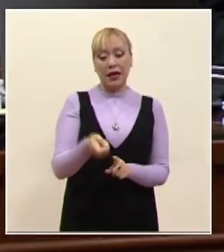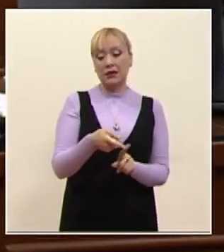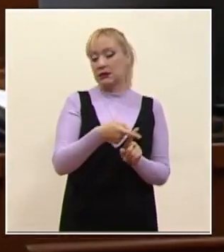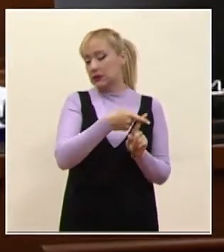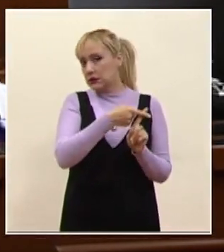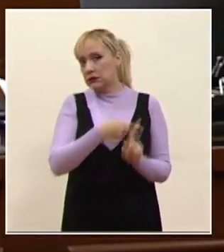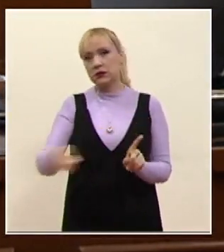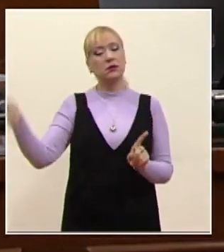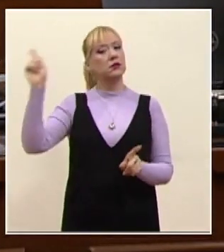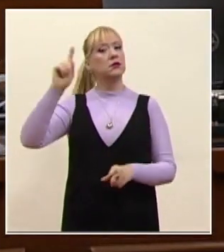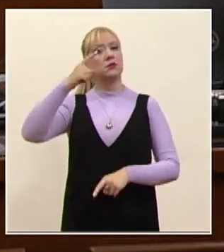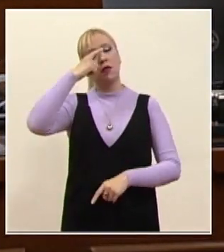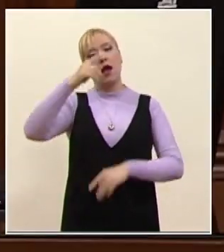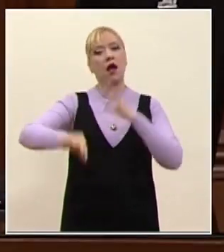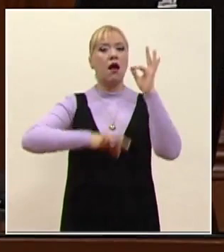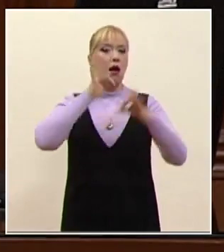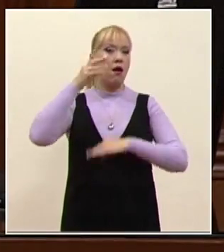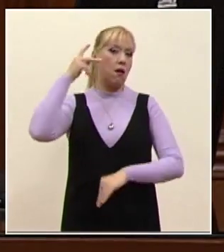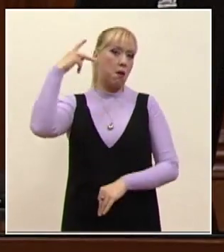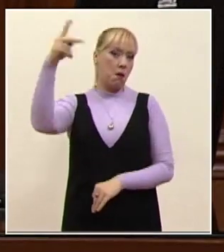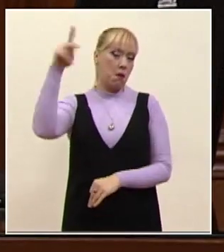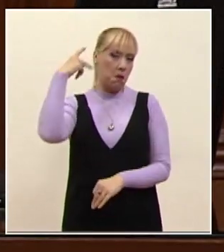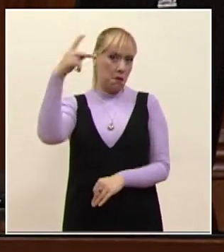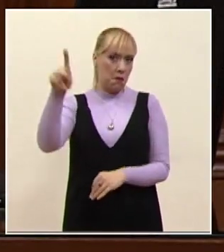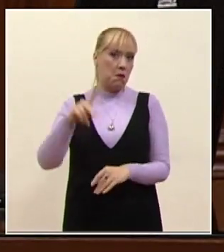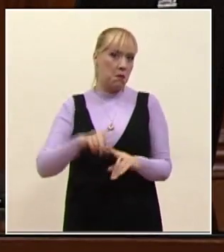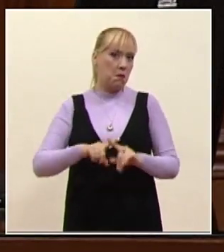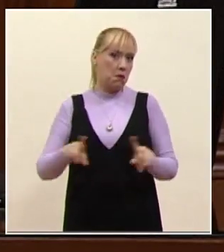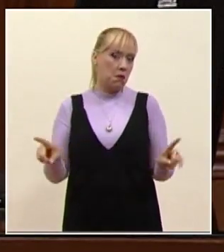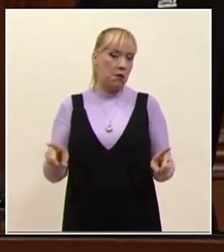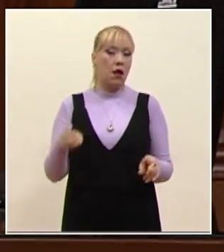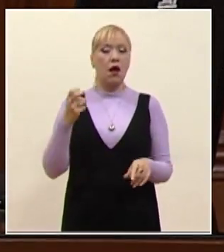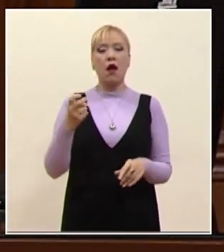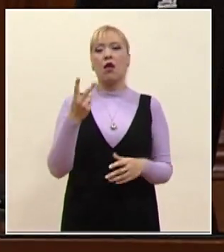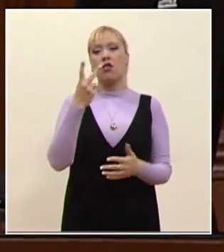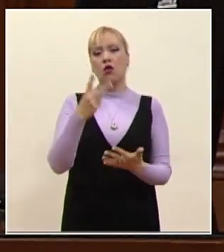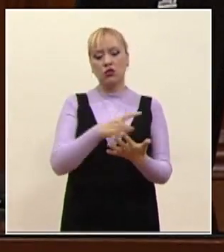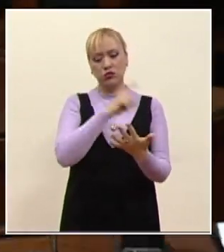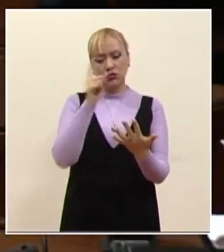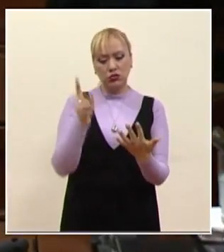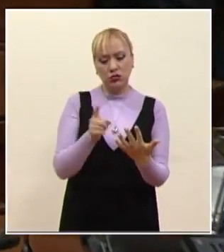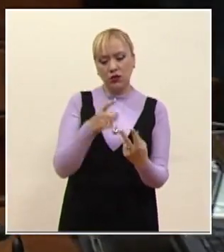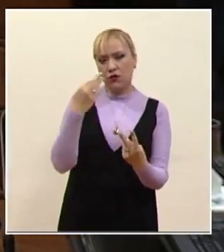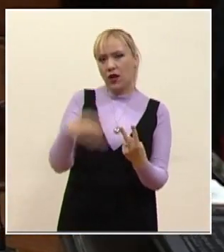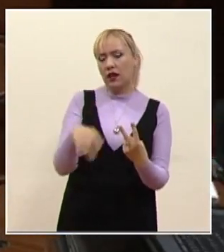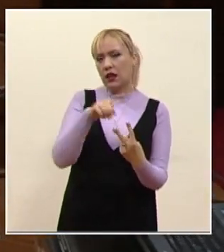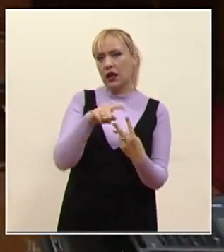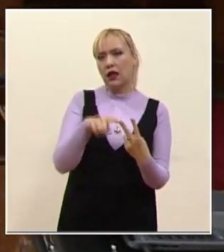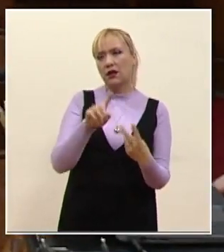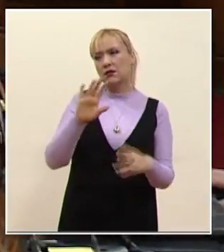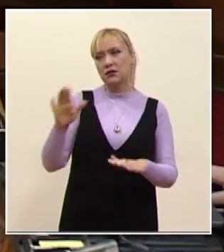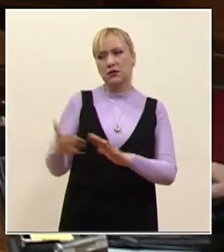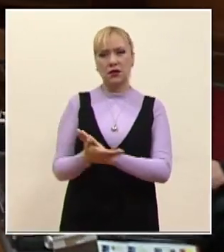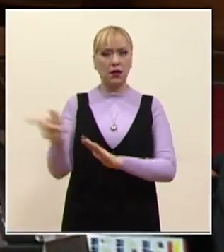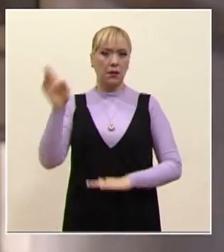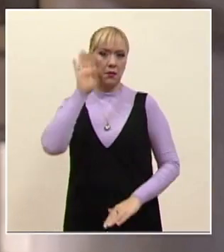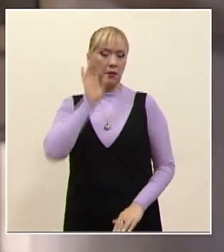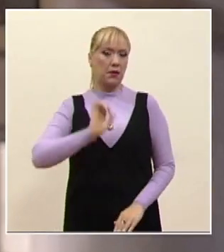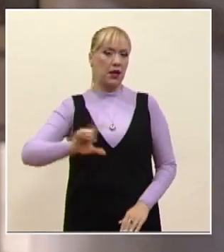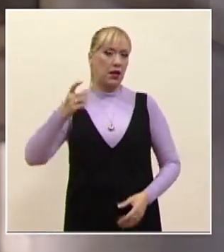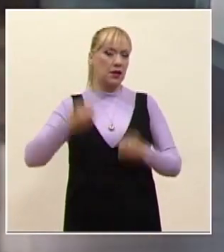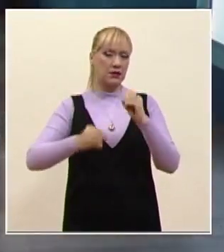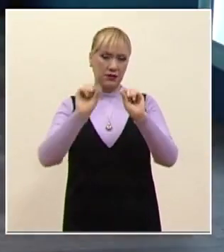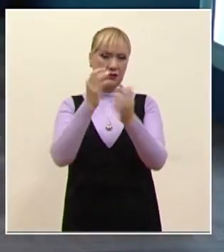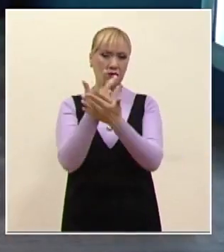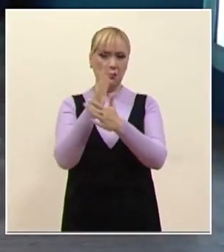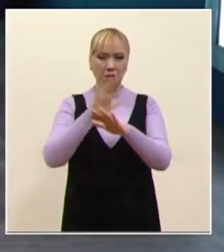otros dos asuntos listados para esta sesión quedaron precisamente en lista por petición de la ministra ponente. Eso fue